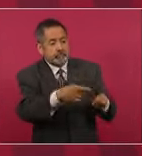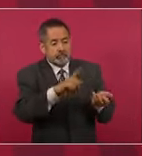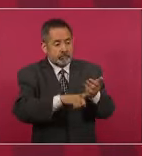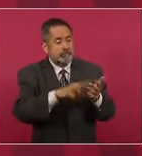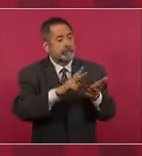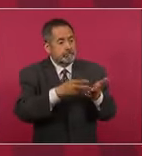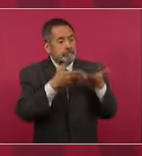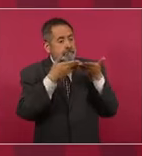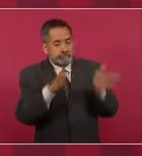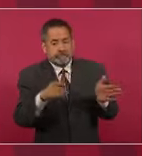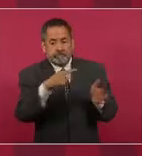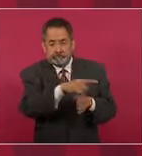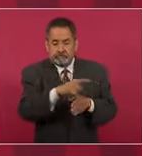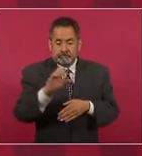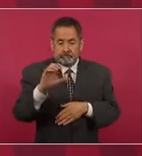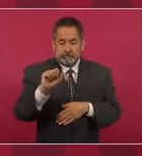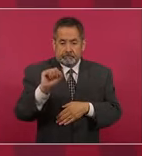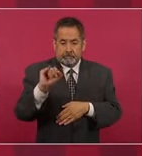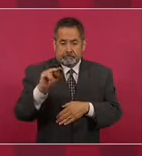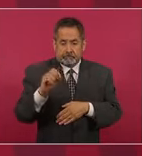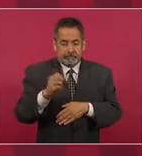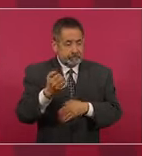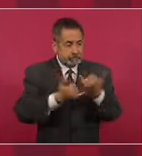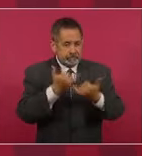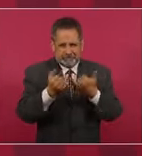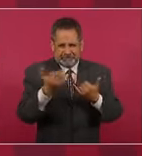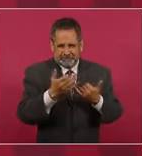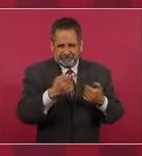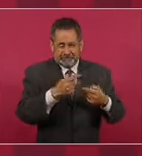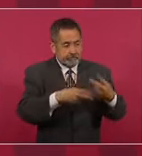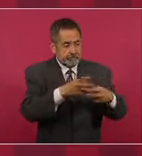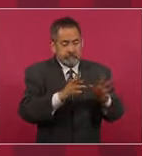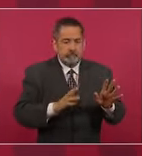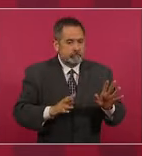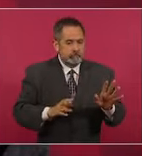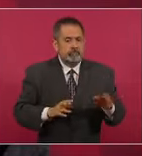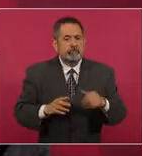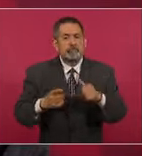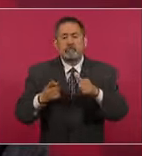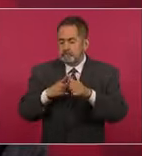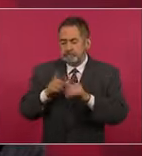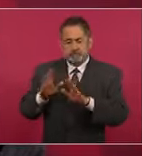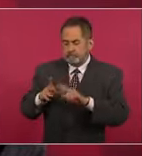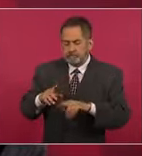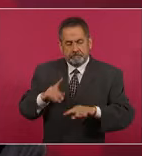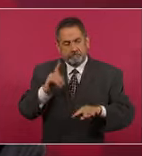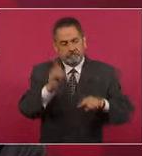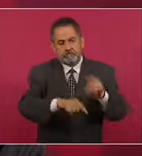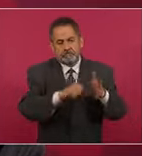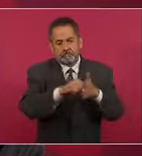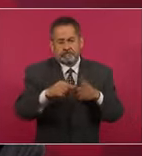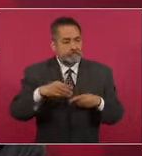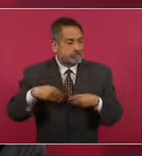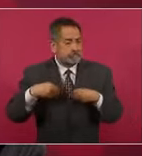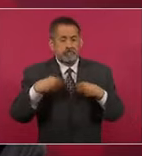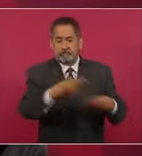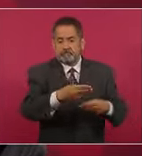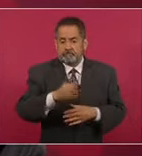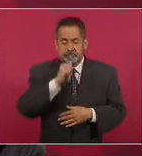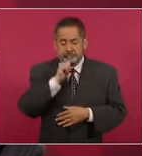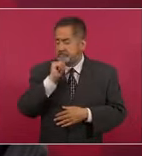el permiso en esta administración se inició el proceso de cancelación, no se ha entregado en esta